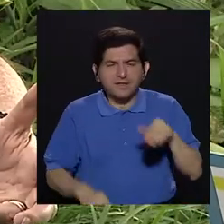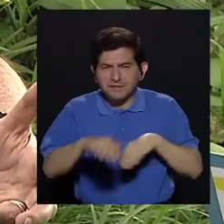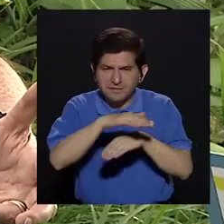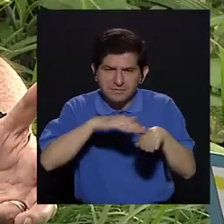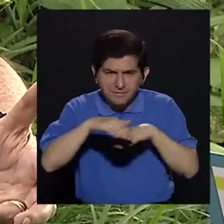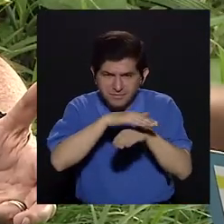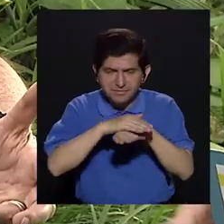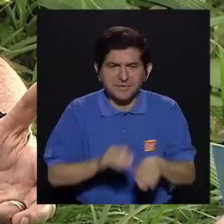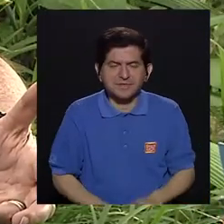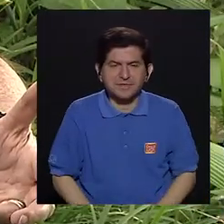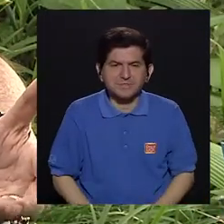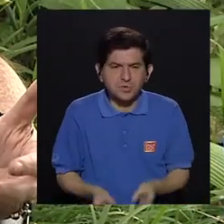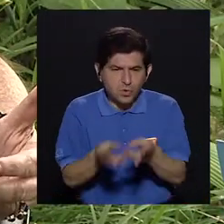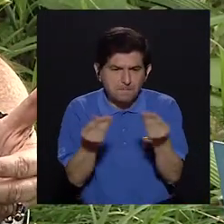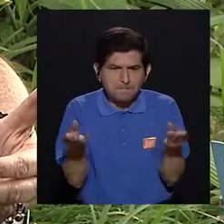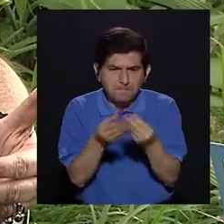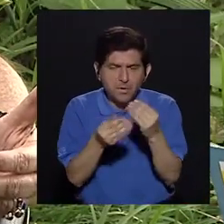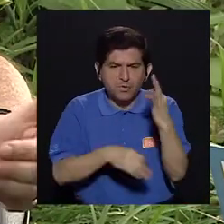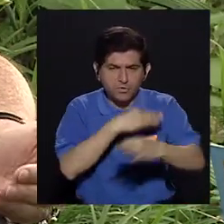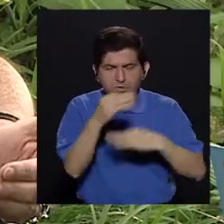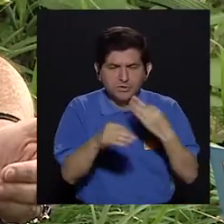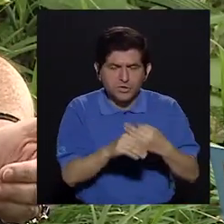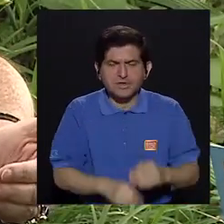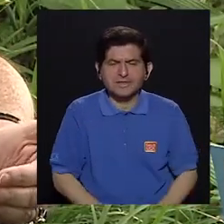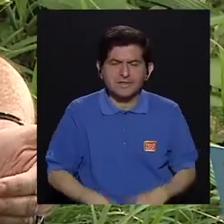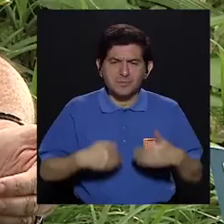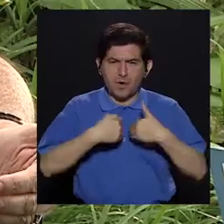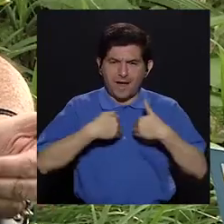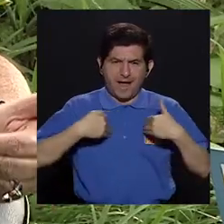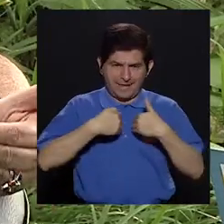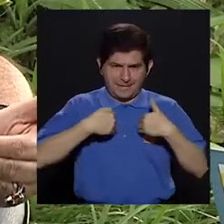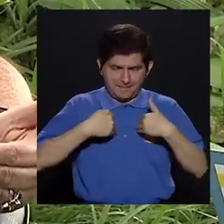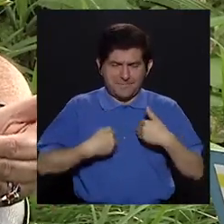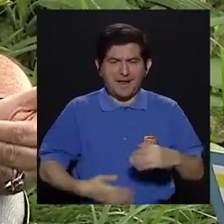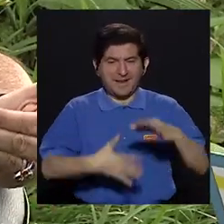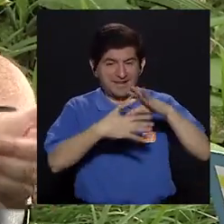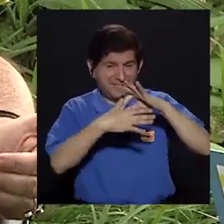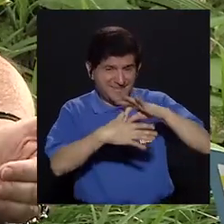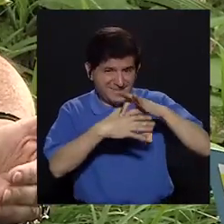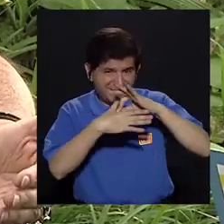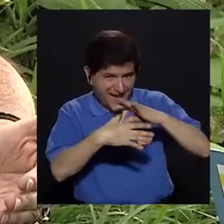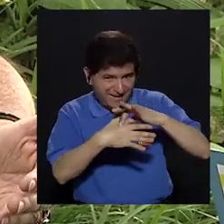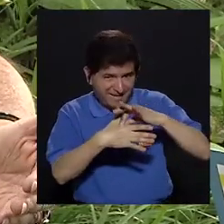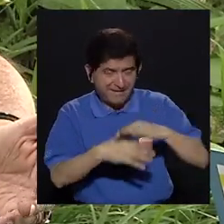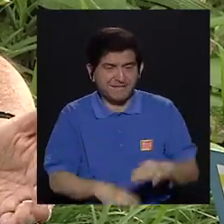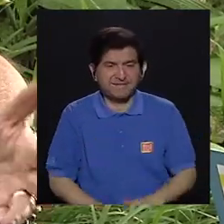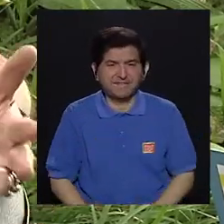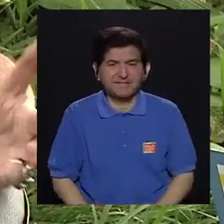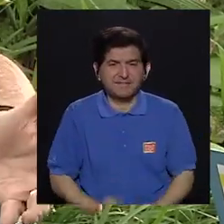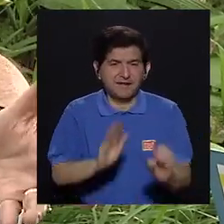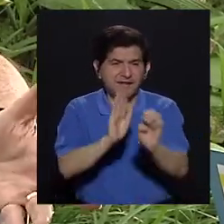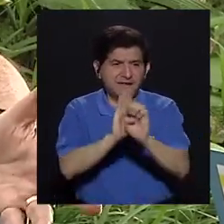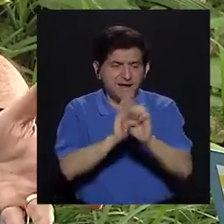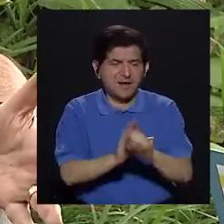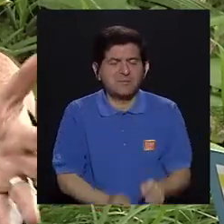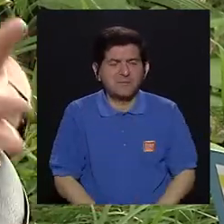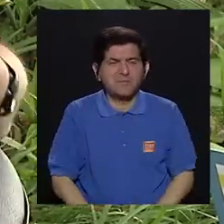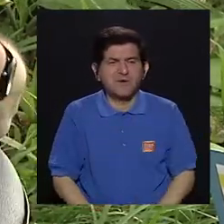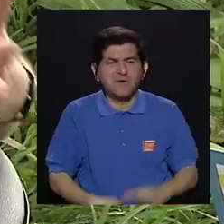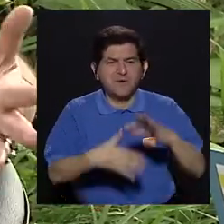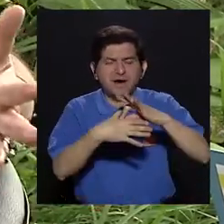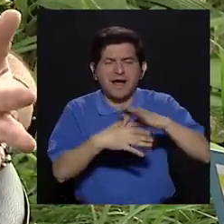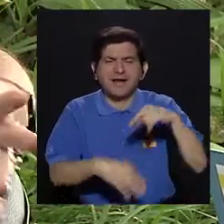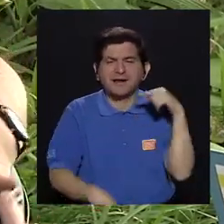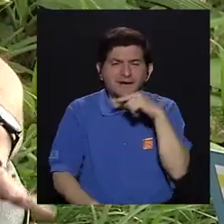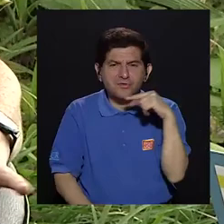basada en productos de origen animal, de carnes básicamente como